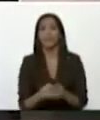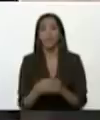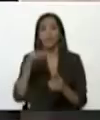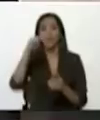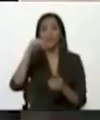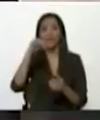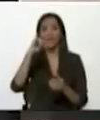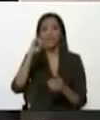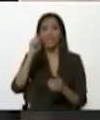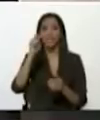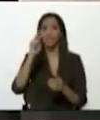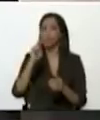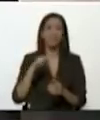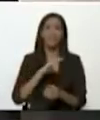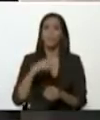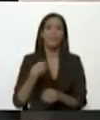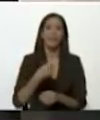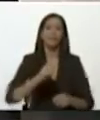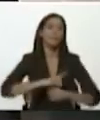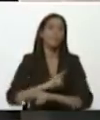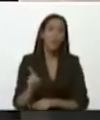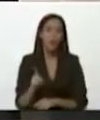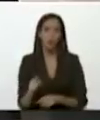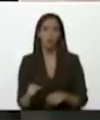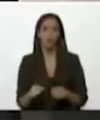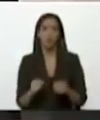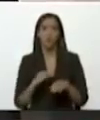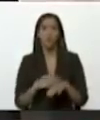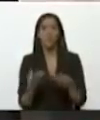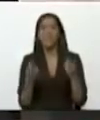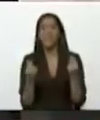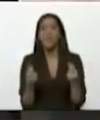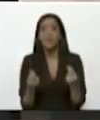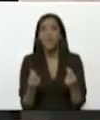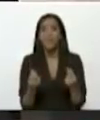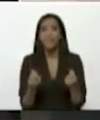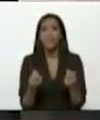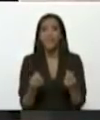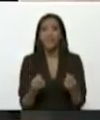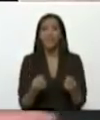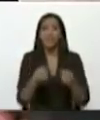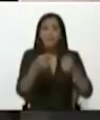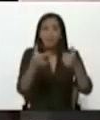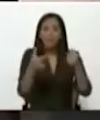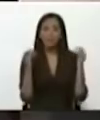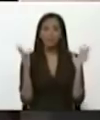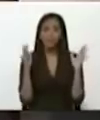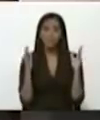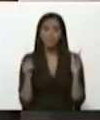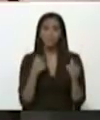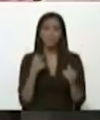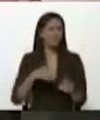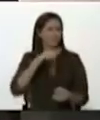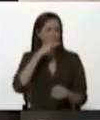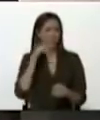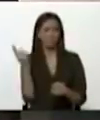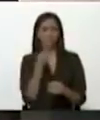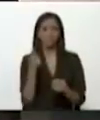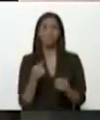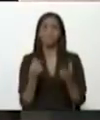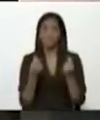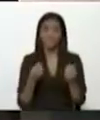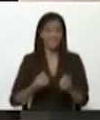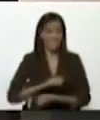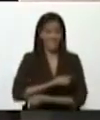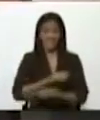Osuna no les está llegando las lucas. Porque la plata que está cayendo en pocas manos y es lo que los tiene arrecho a todos. Si la plata estuviera